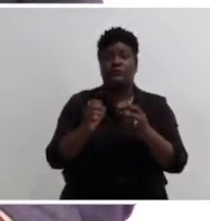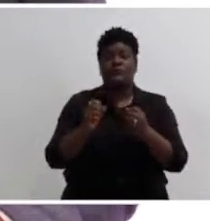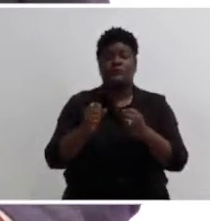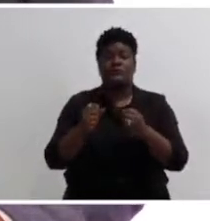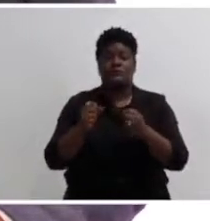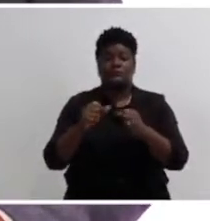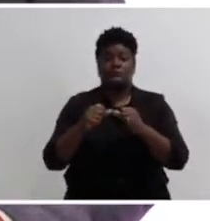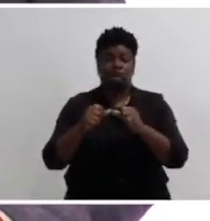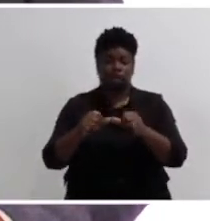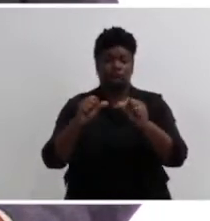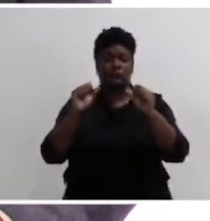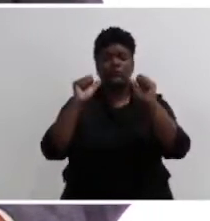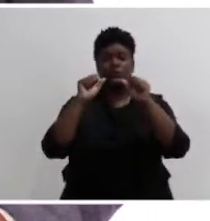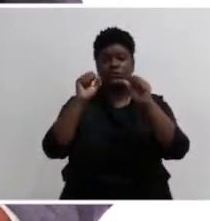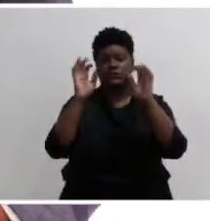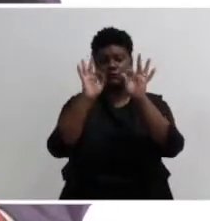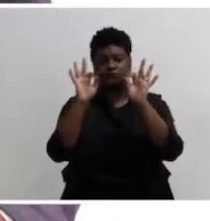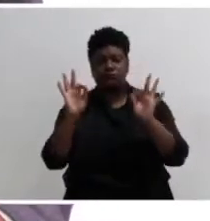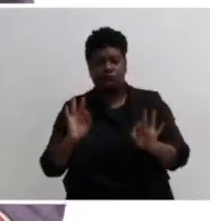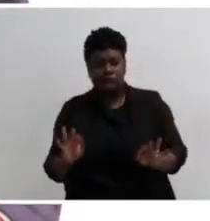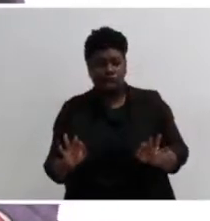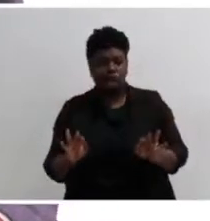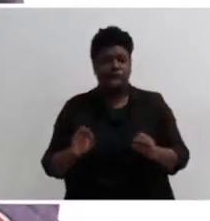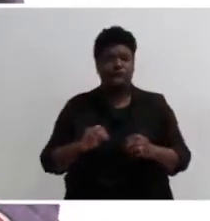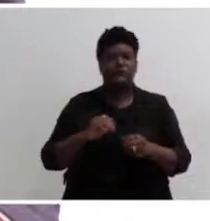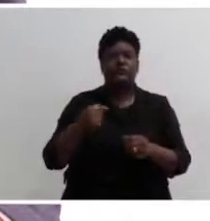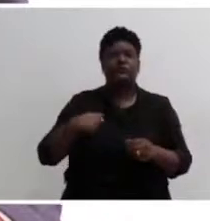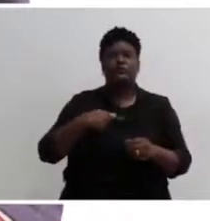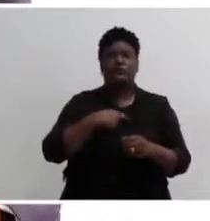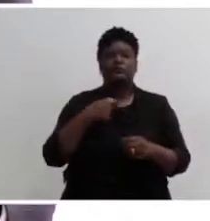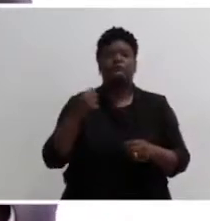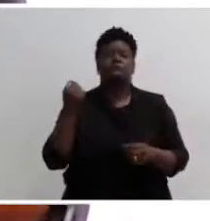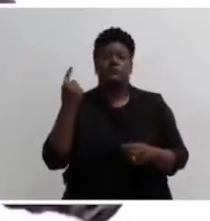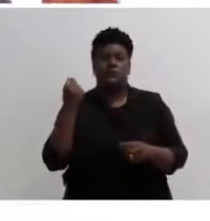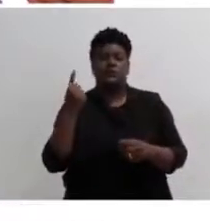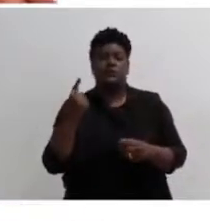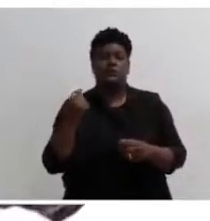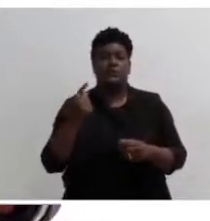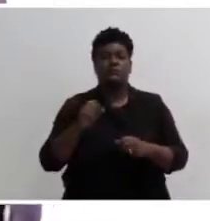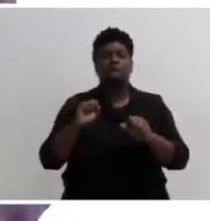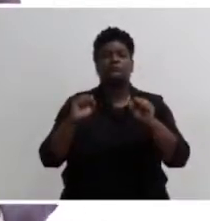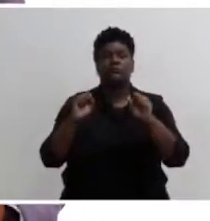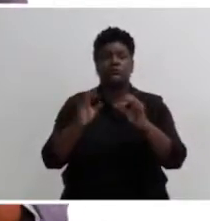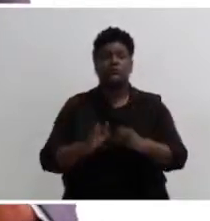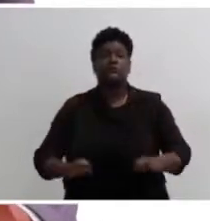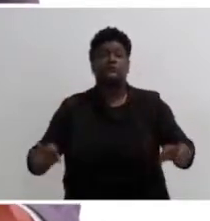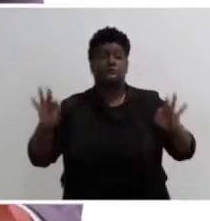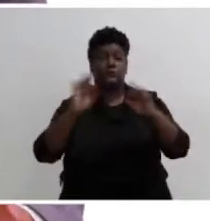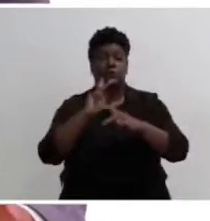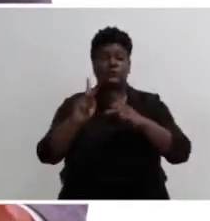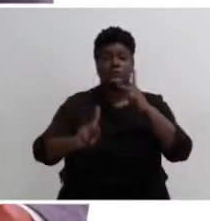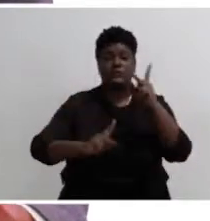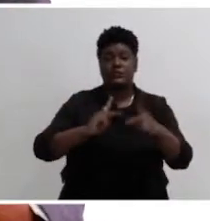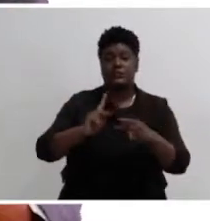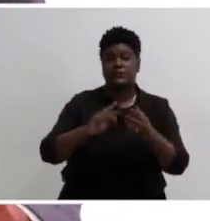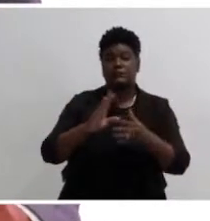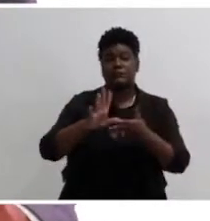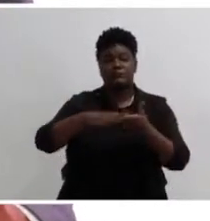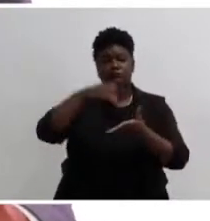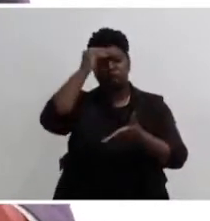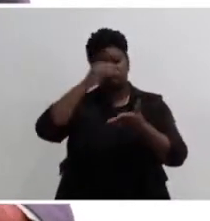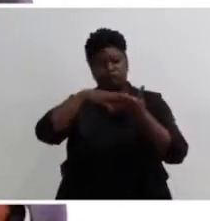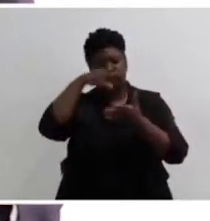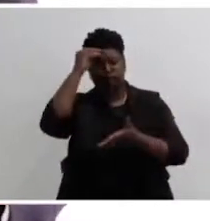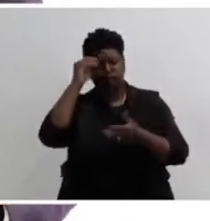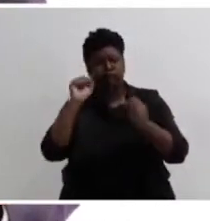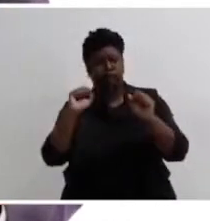que enfrentan las empresas, los países para desarrollar ese talento. Y es por eso que hace 1 mes y medio, cuando firmamos ese acuerdo de